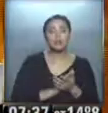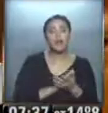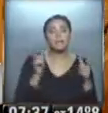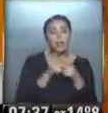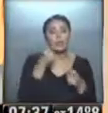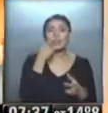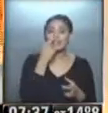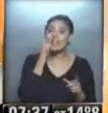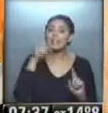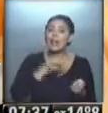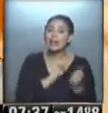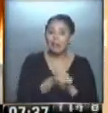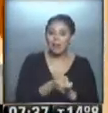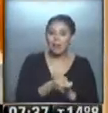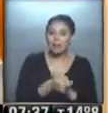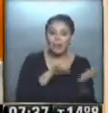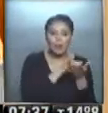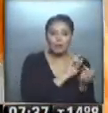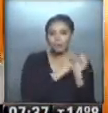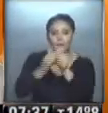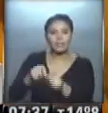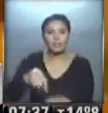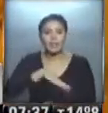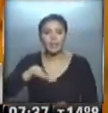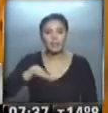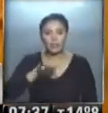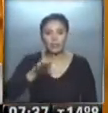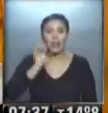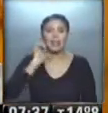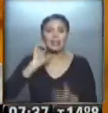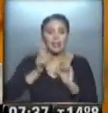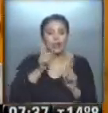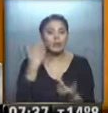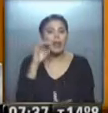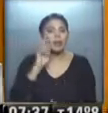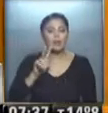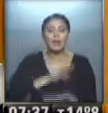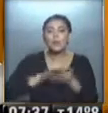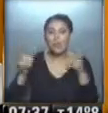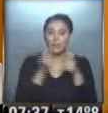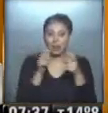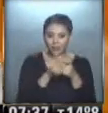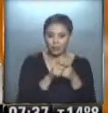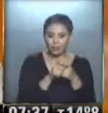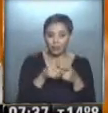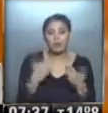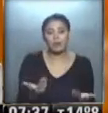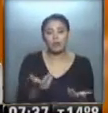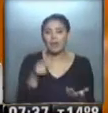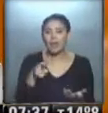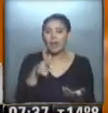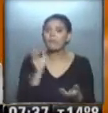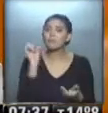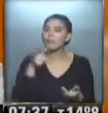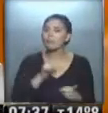películas interesantes, cambiamos de costa, nos vamos a Nueva York hasta California para ver el nuevo estreno de Woody Allen, que en este caso no lo hizo de